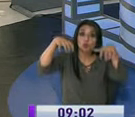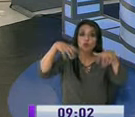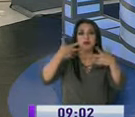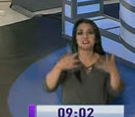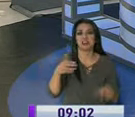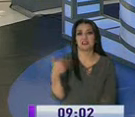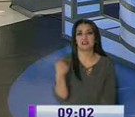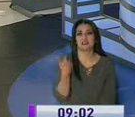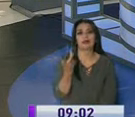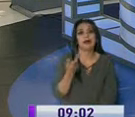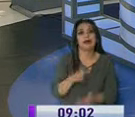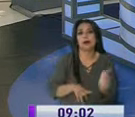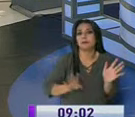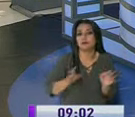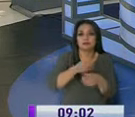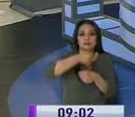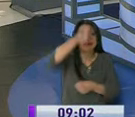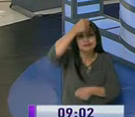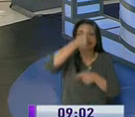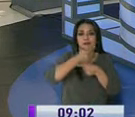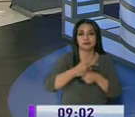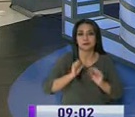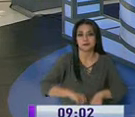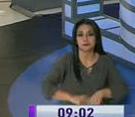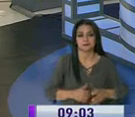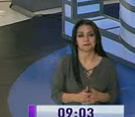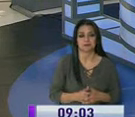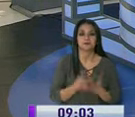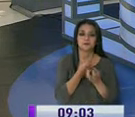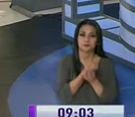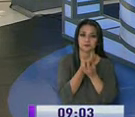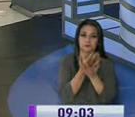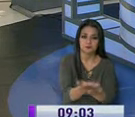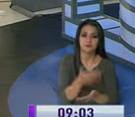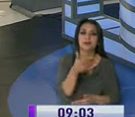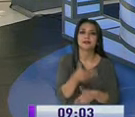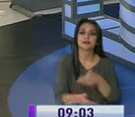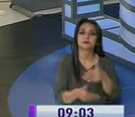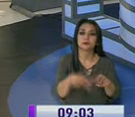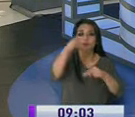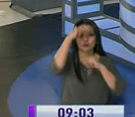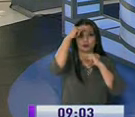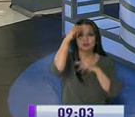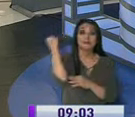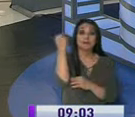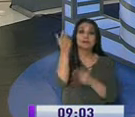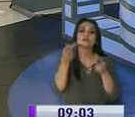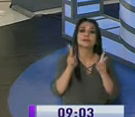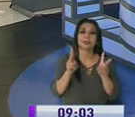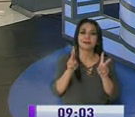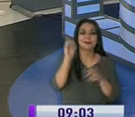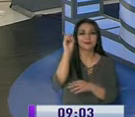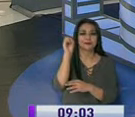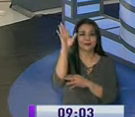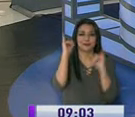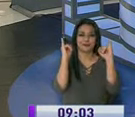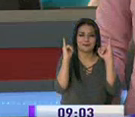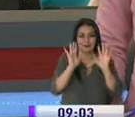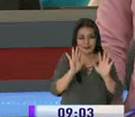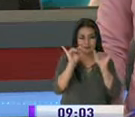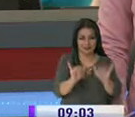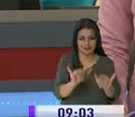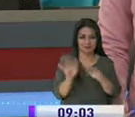para que se proteja también la lluvia, así que está completo. Bueno, vamos a informarles, viene espectáculos más tarde, también presenta viral. Así que quede eso con nosotros.